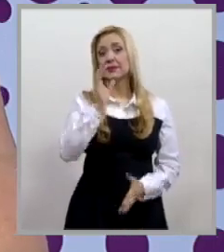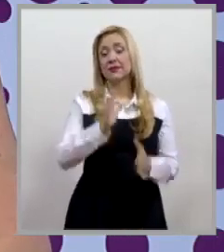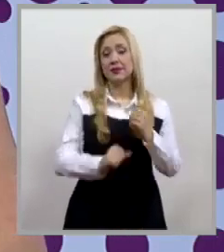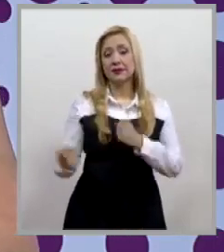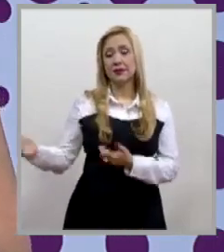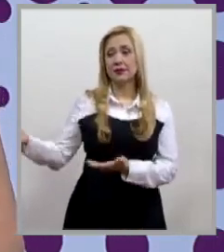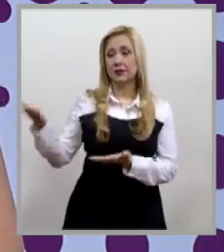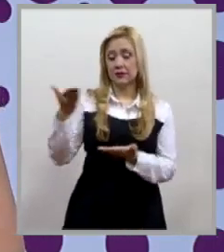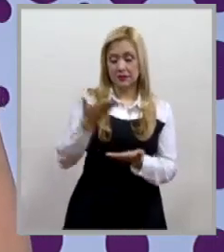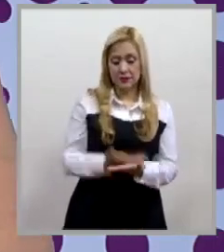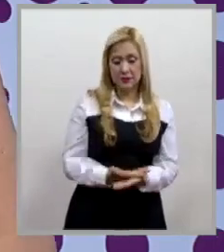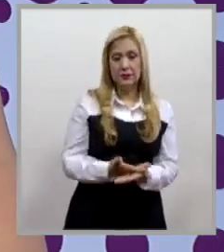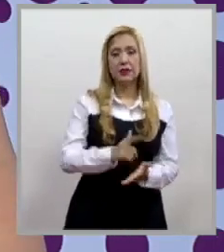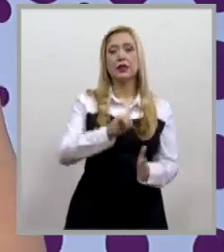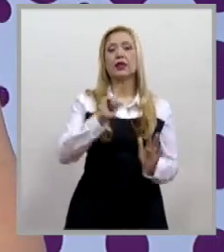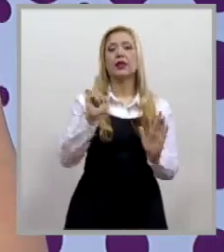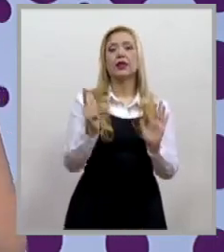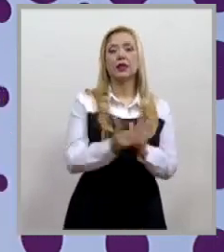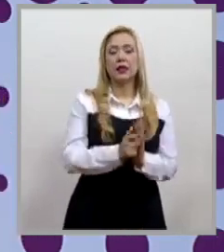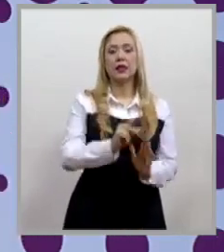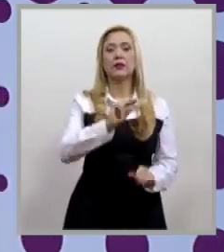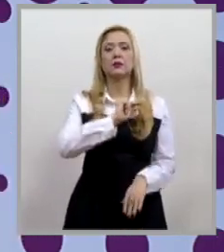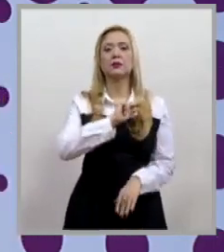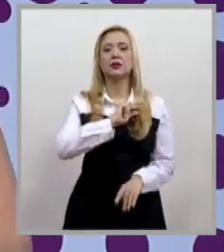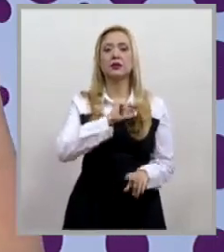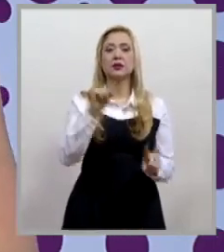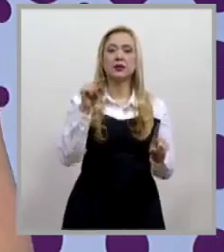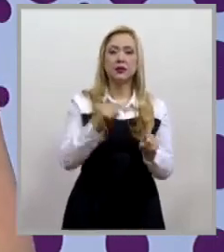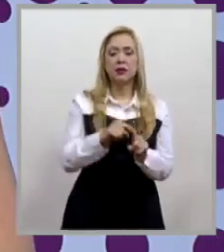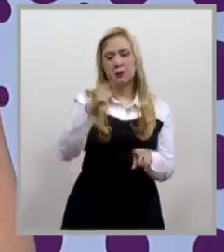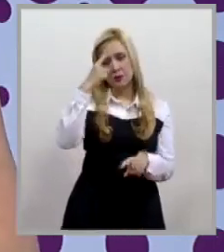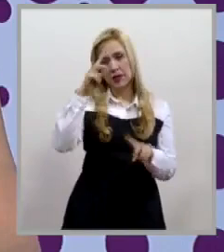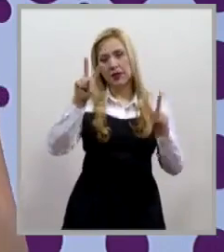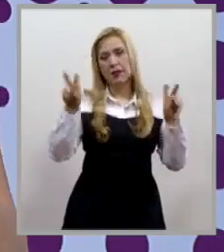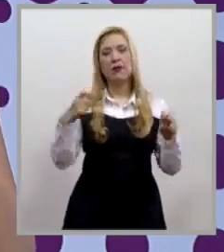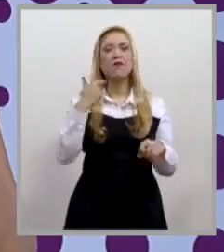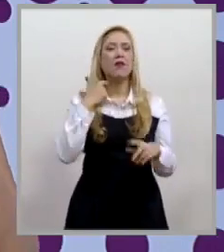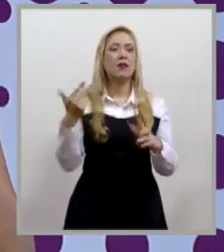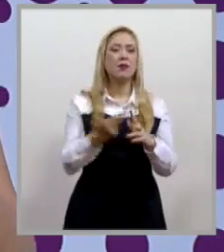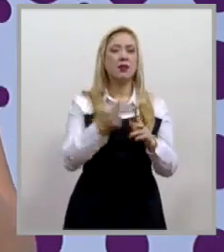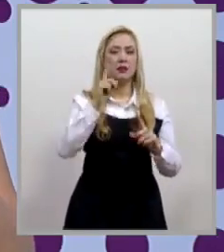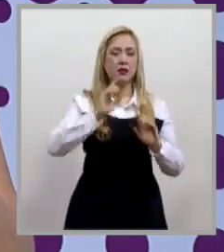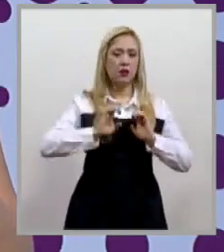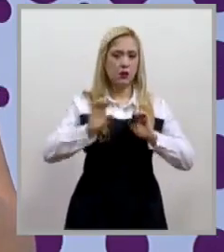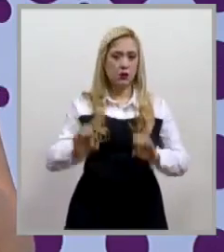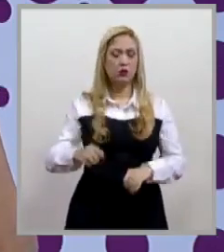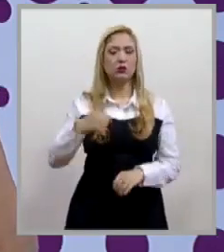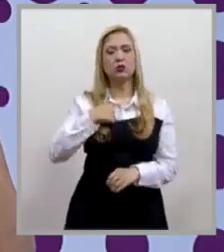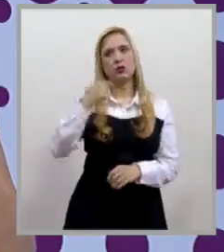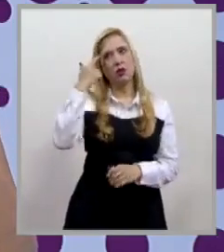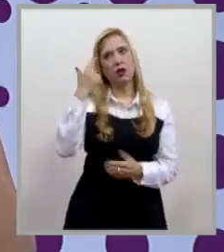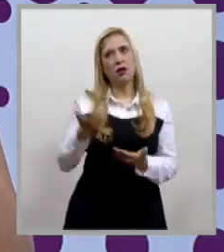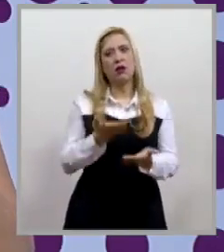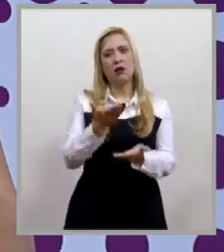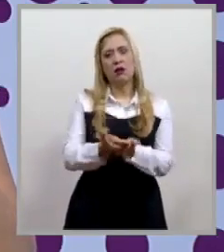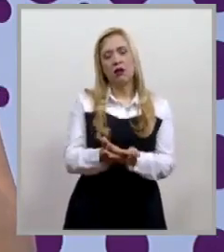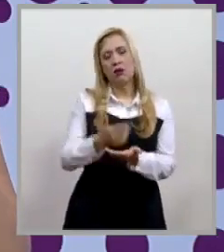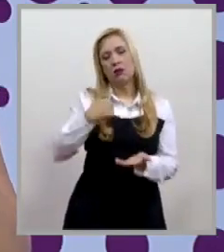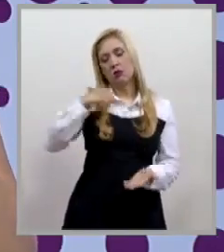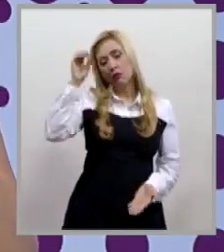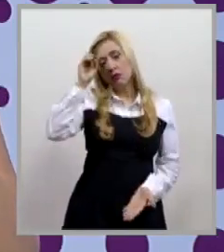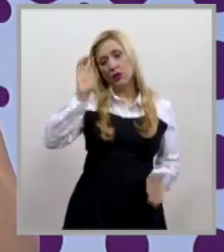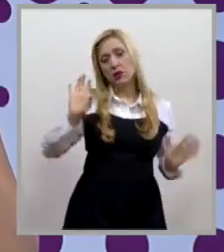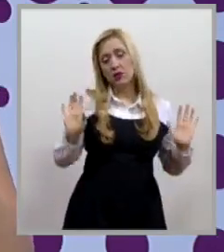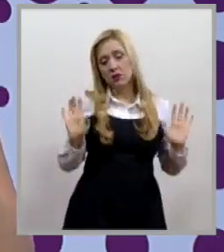de la Nación sobre una ley específica para el tema de feminicidio. Yo lo que plantearía es, o mi opinión es